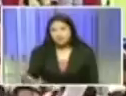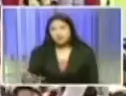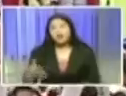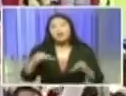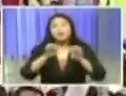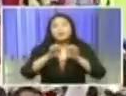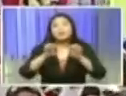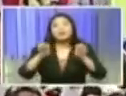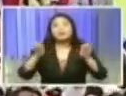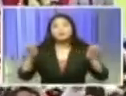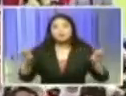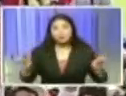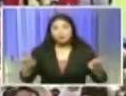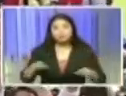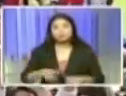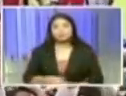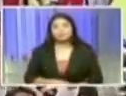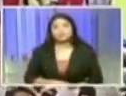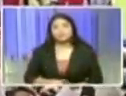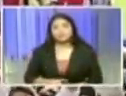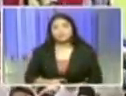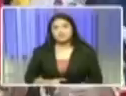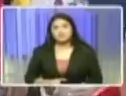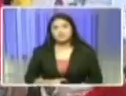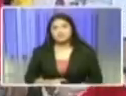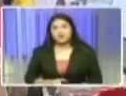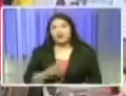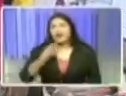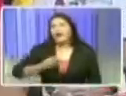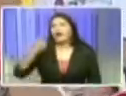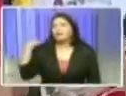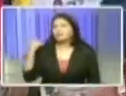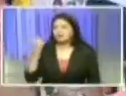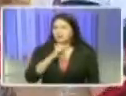la educación, la llamaban antes,